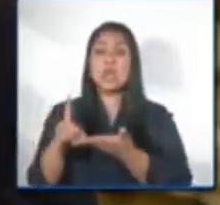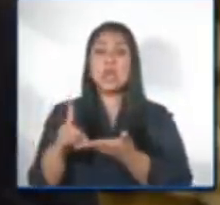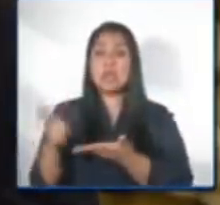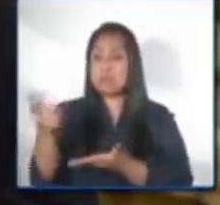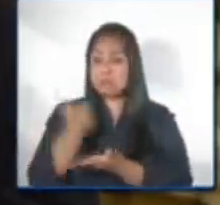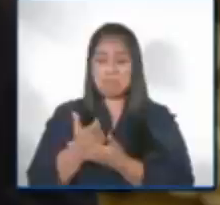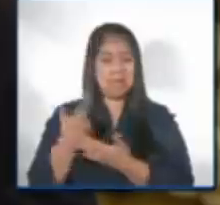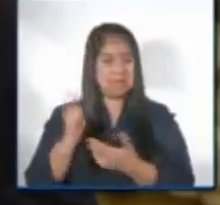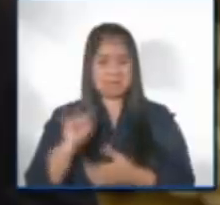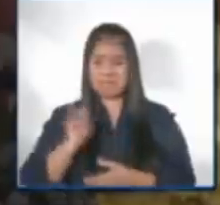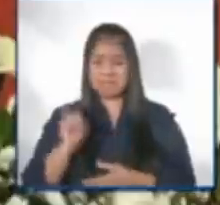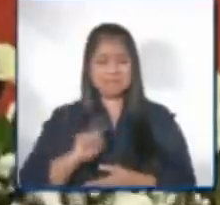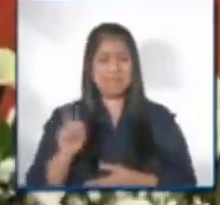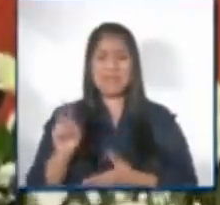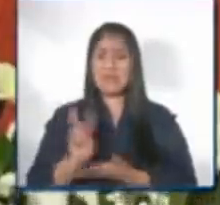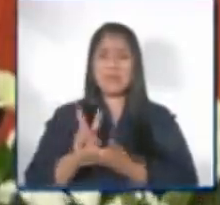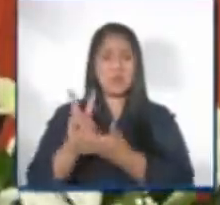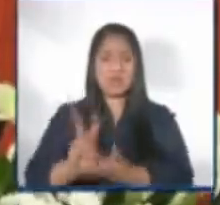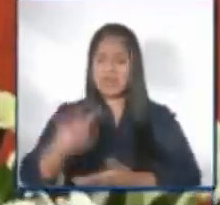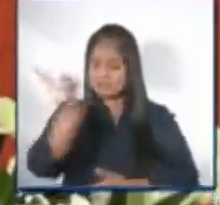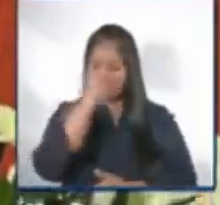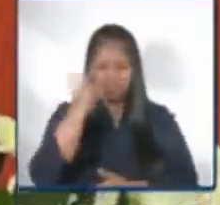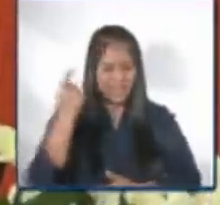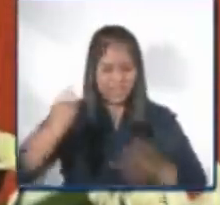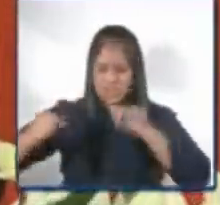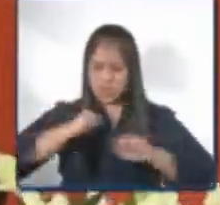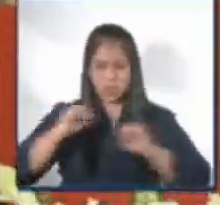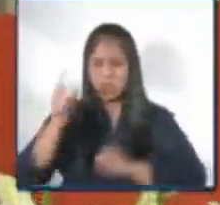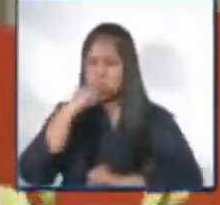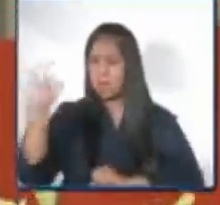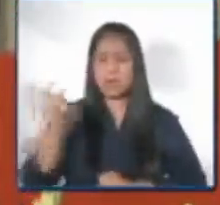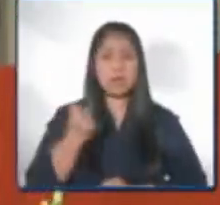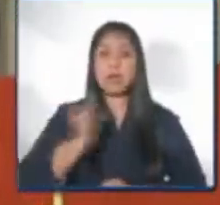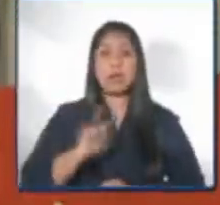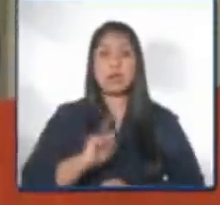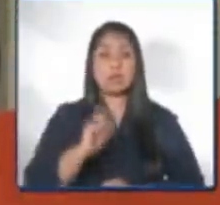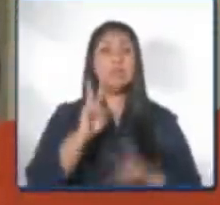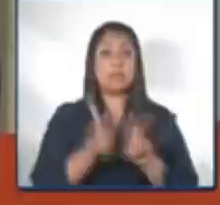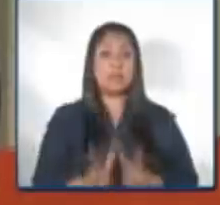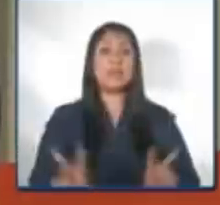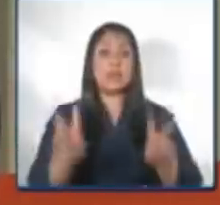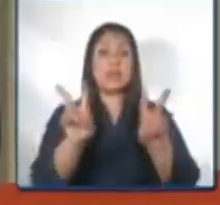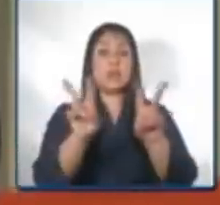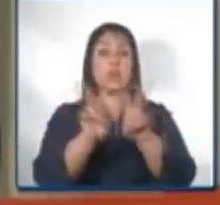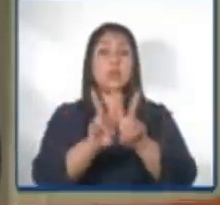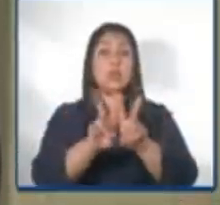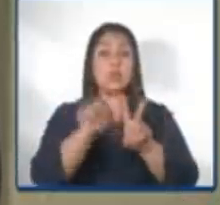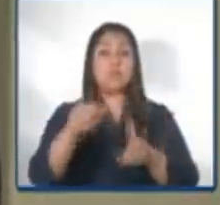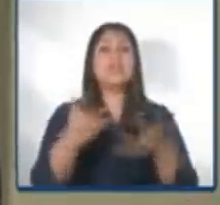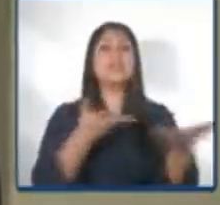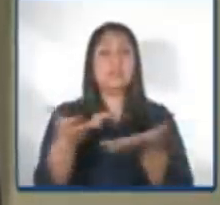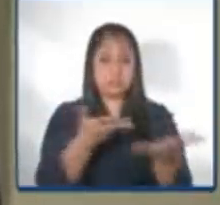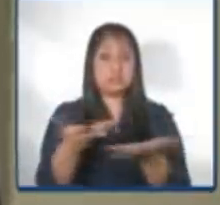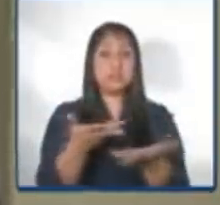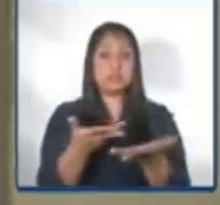padres, a trabajar sin recibir nada a cambio, porque ese es el valor del keshkor, ese es el valor del servicio.